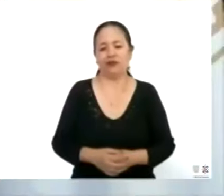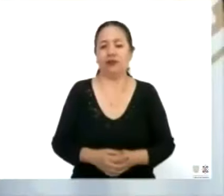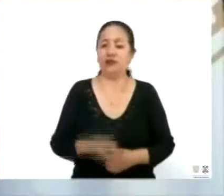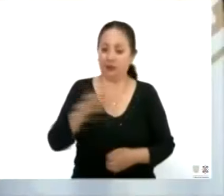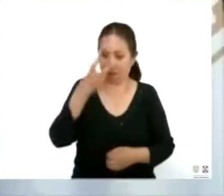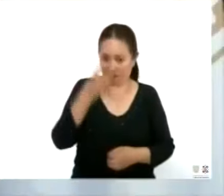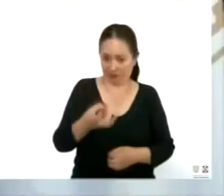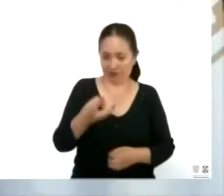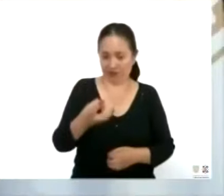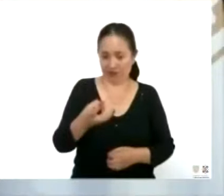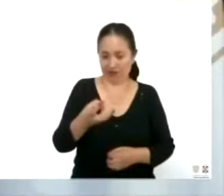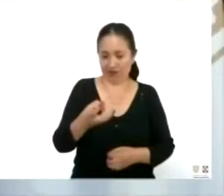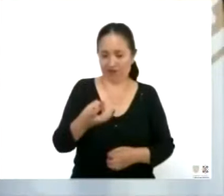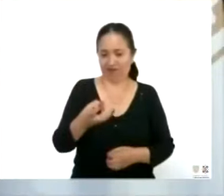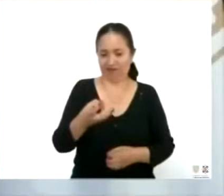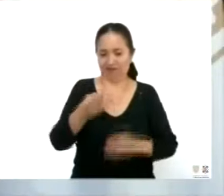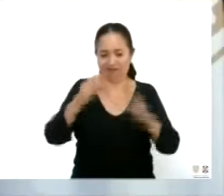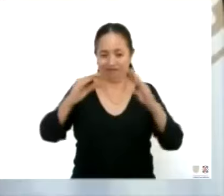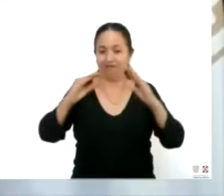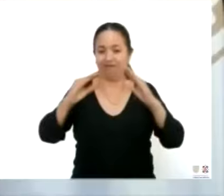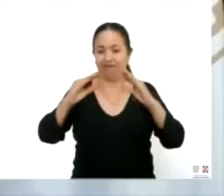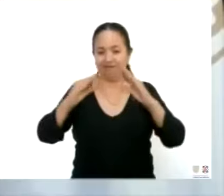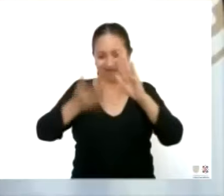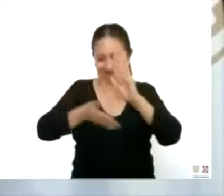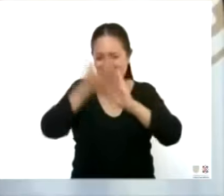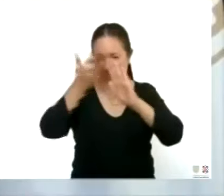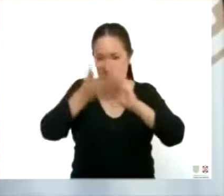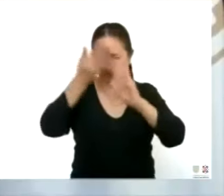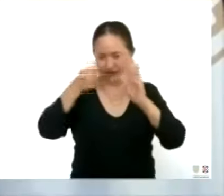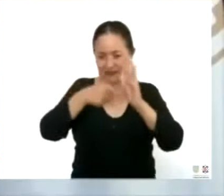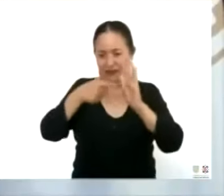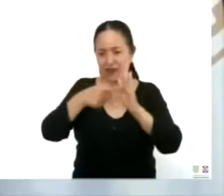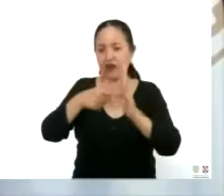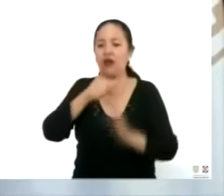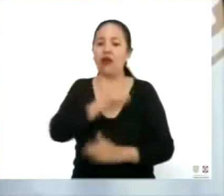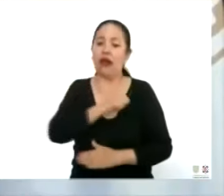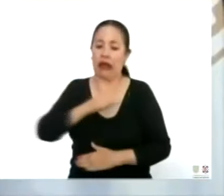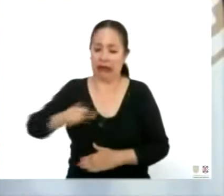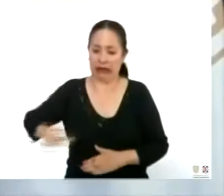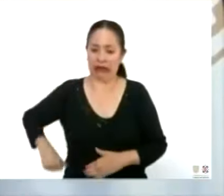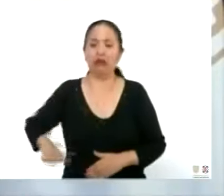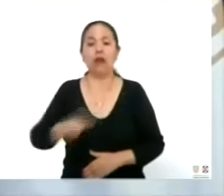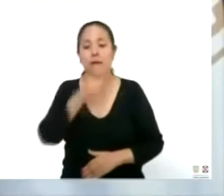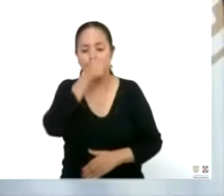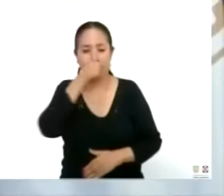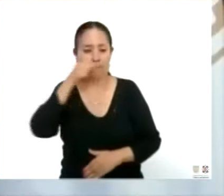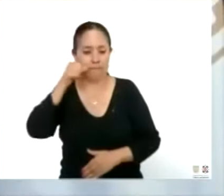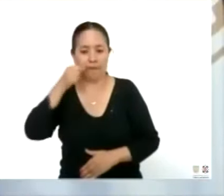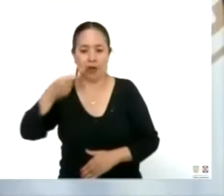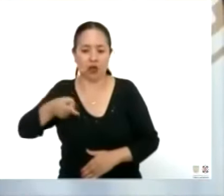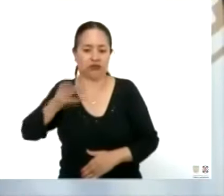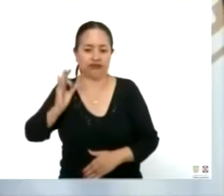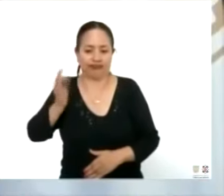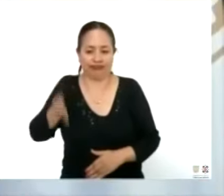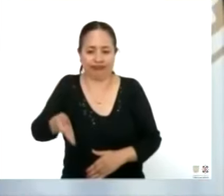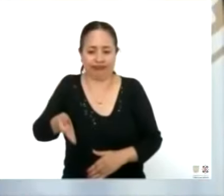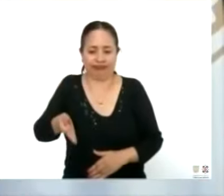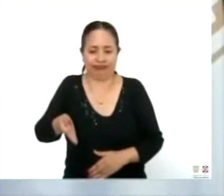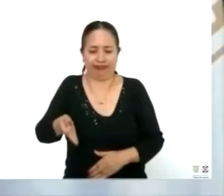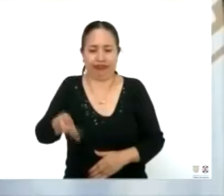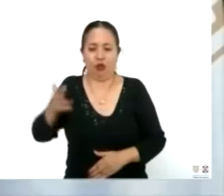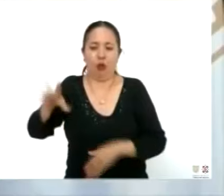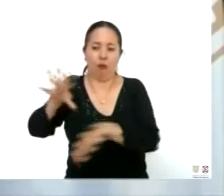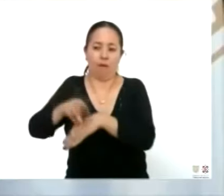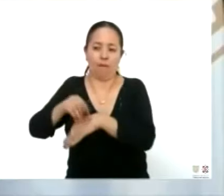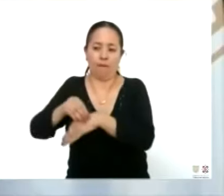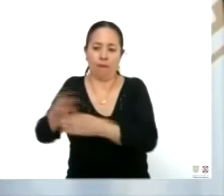Este predio cuenta con una autorización de la alcaldía Benito Juárez. Ahí está los